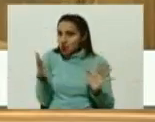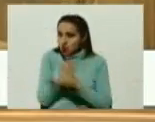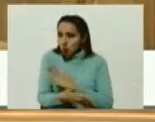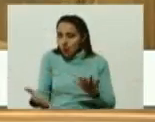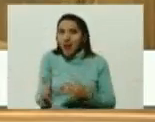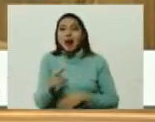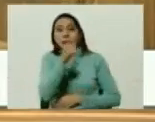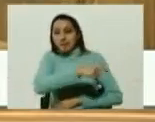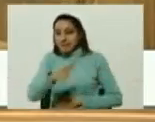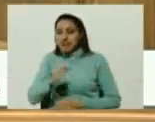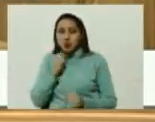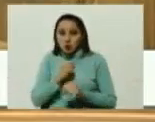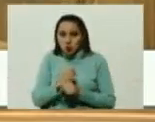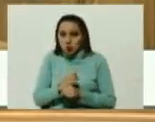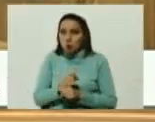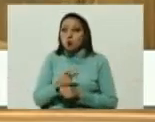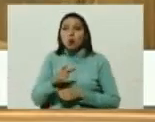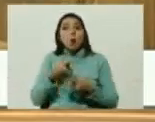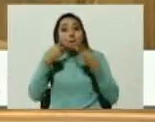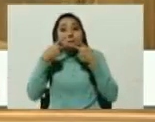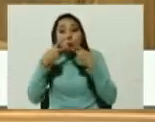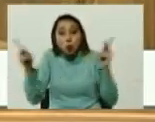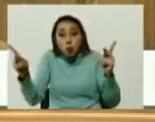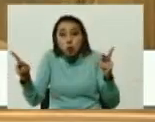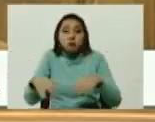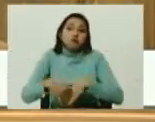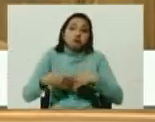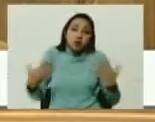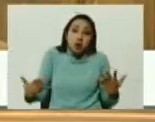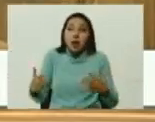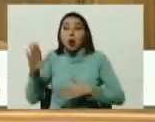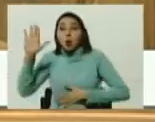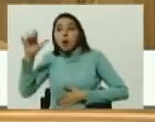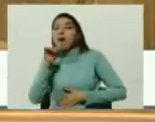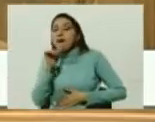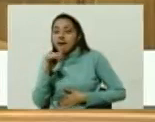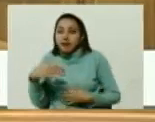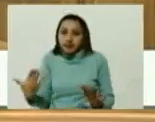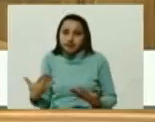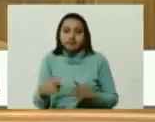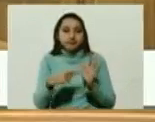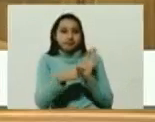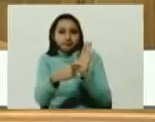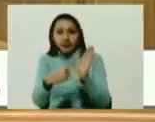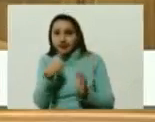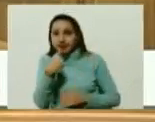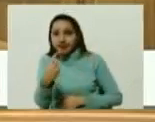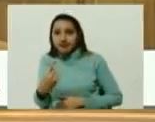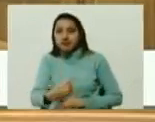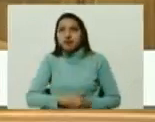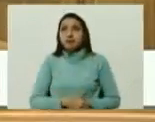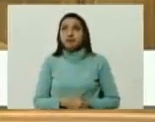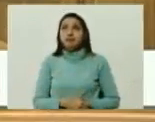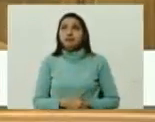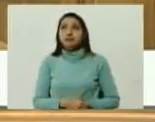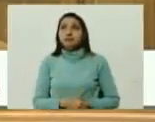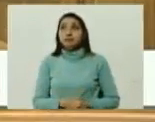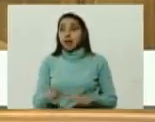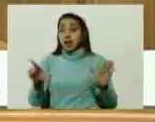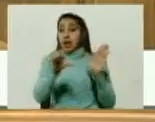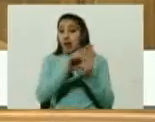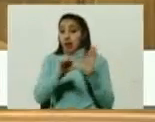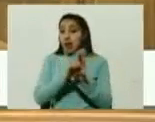funcionarios públicos y las funcionarias públicas que deben tomar juramento esta ley desarrolla